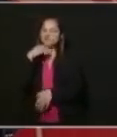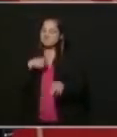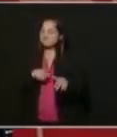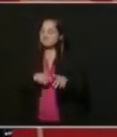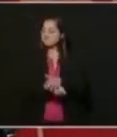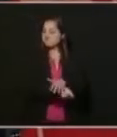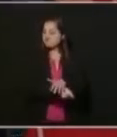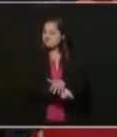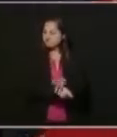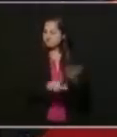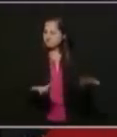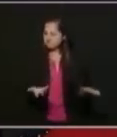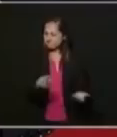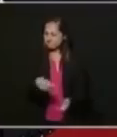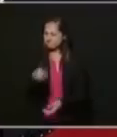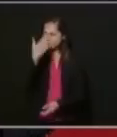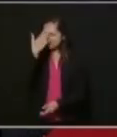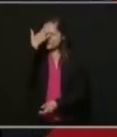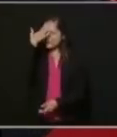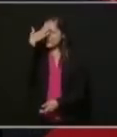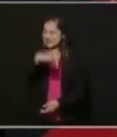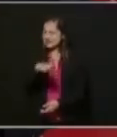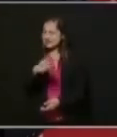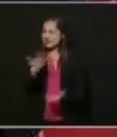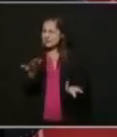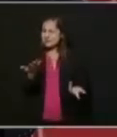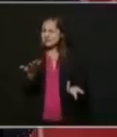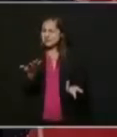daban dinero a los